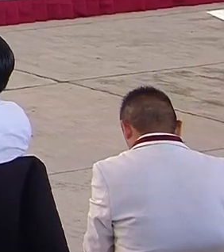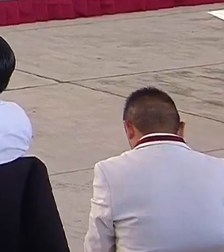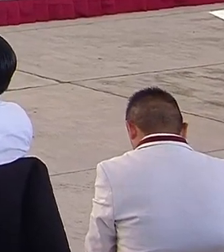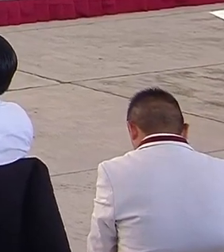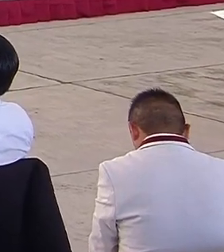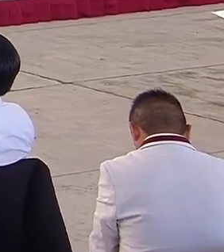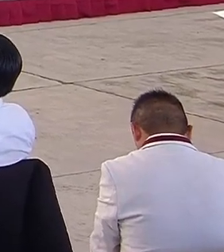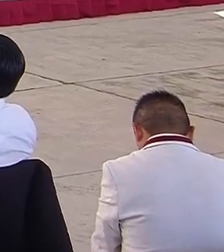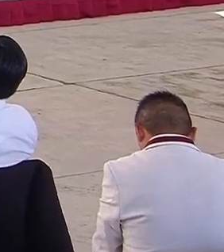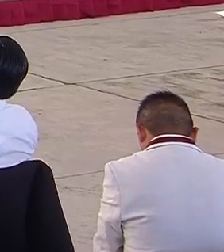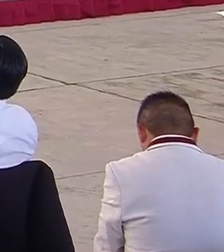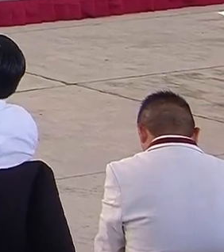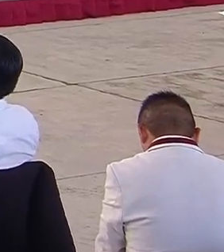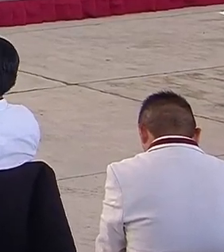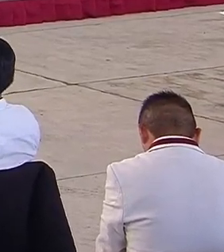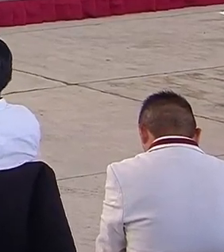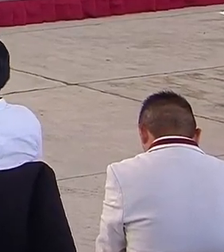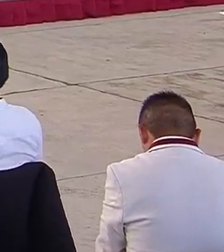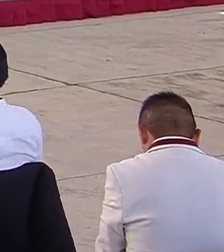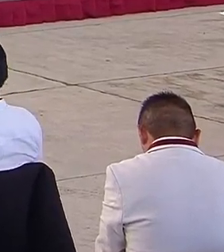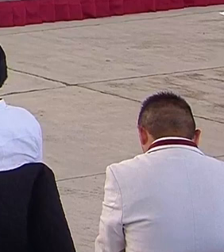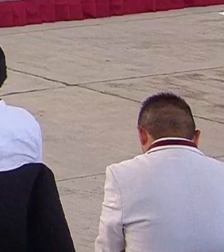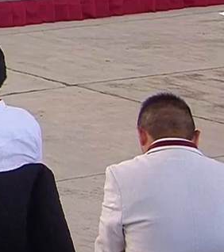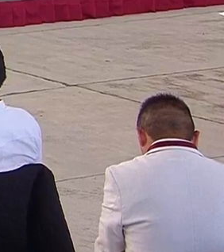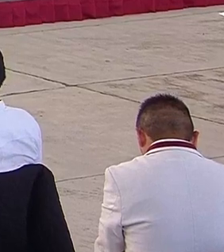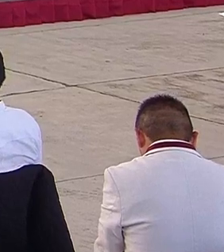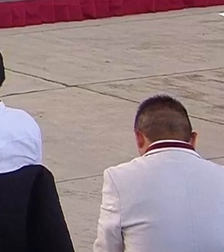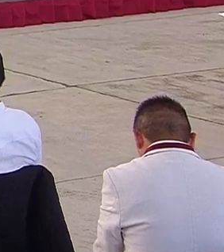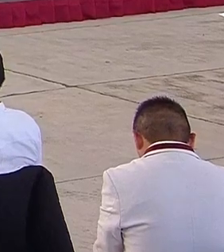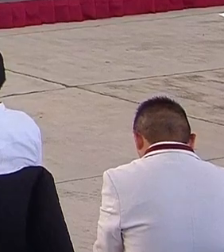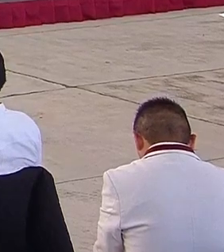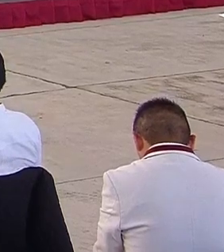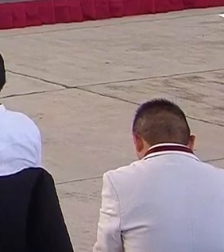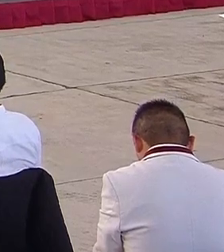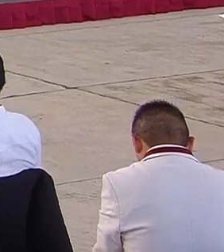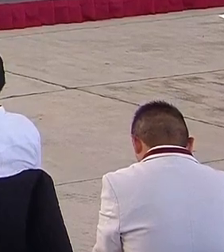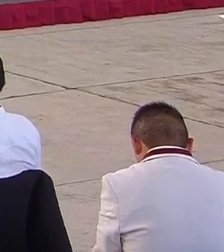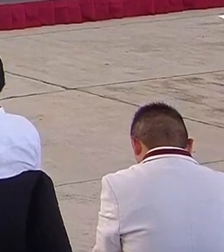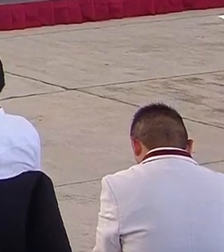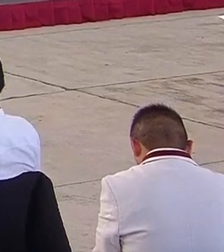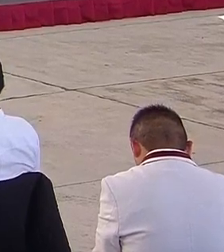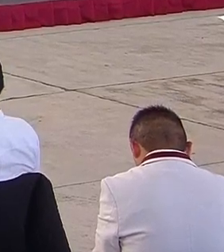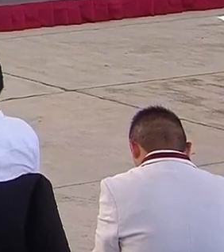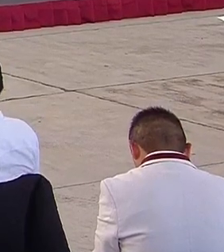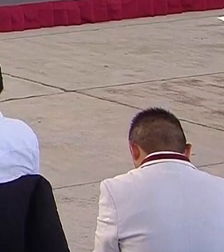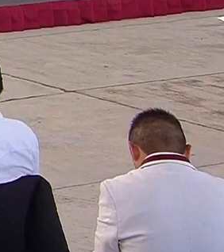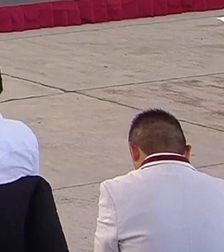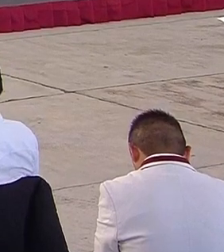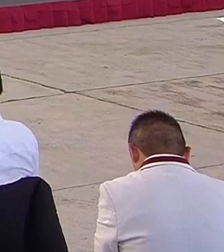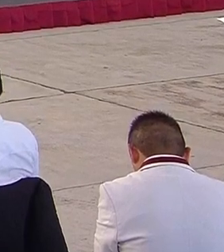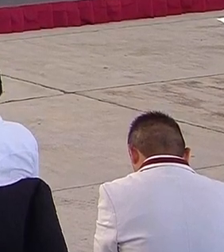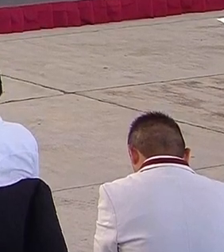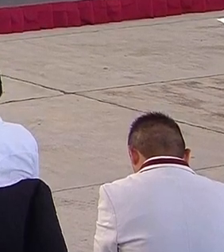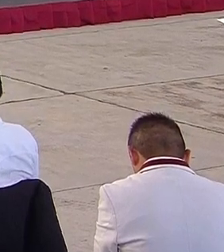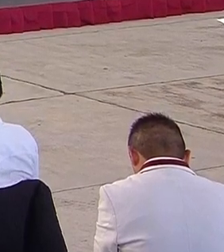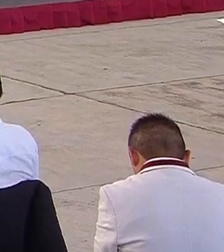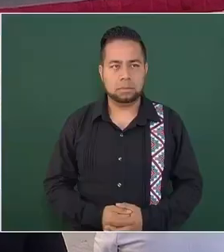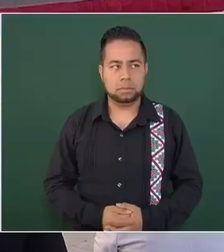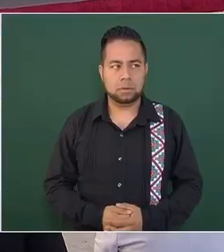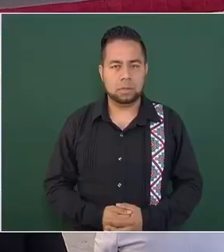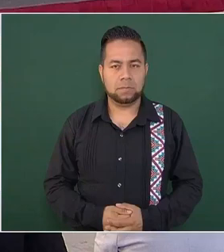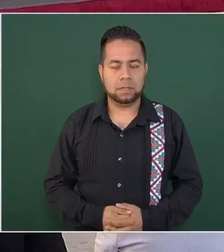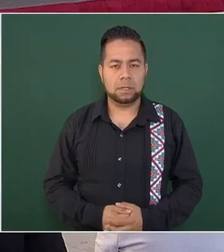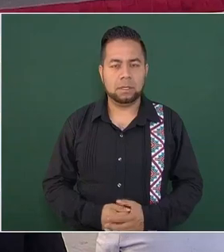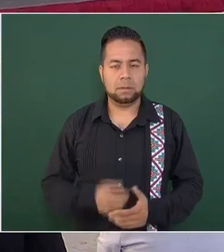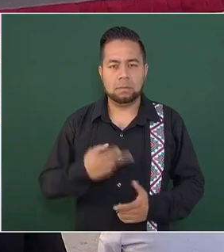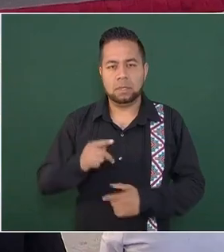a Puerto Escondido pero tuvimos unas fallas